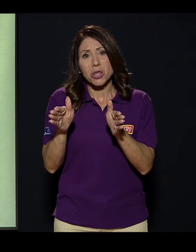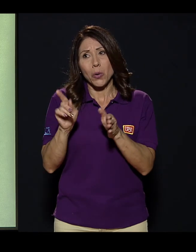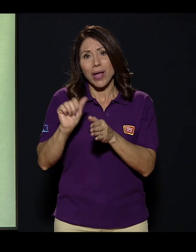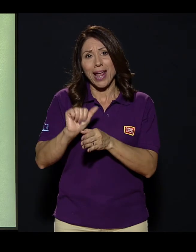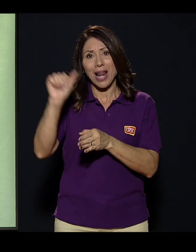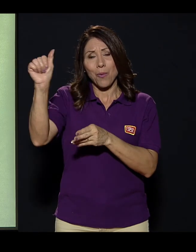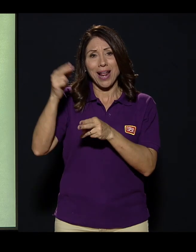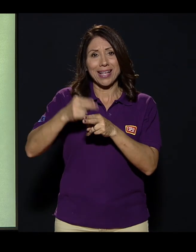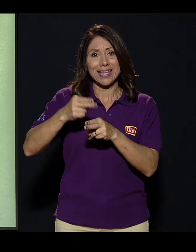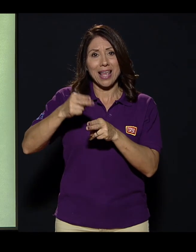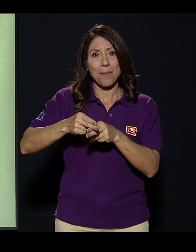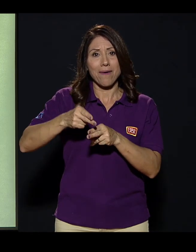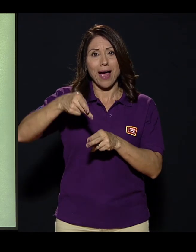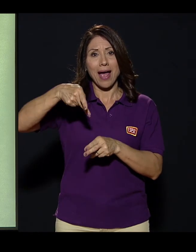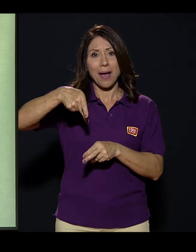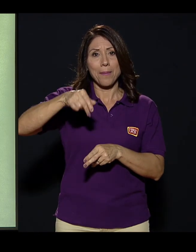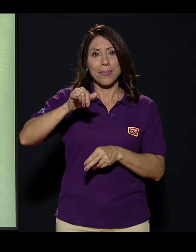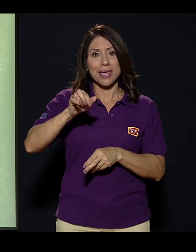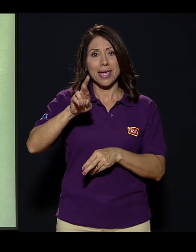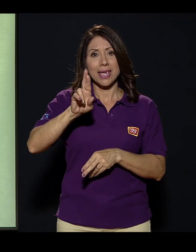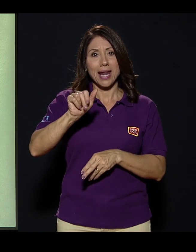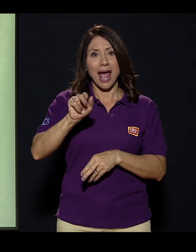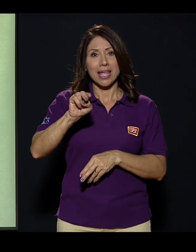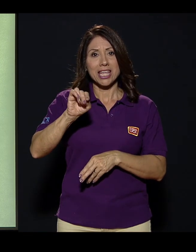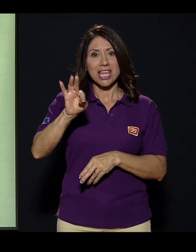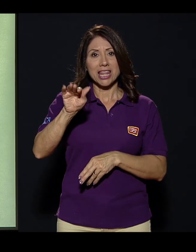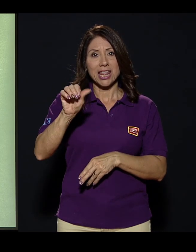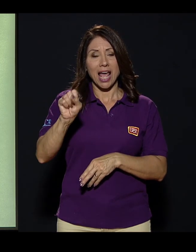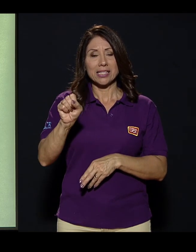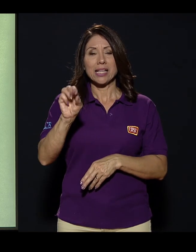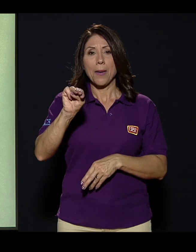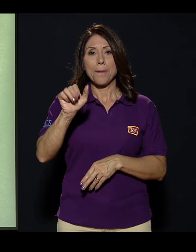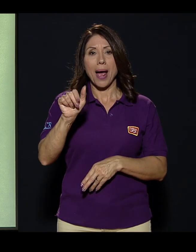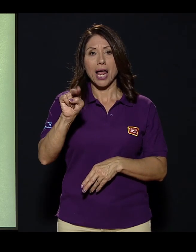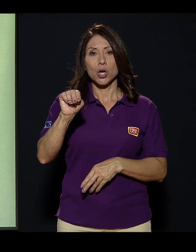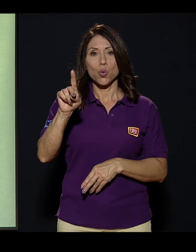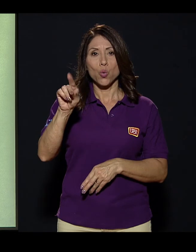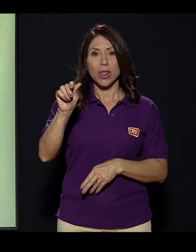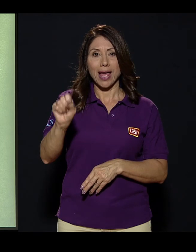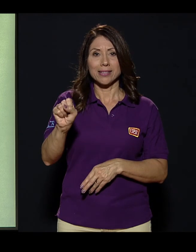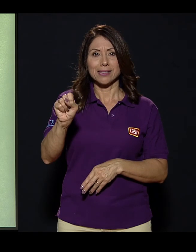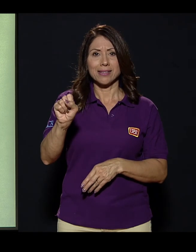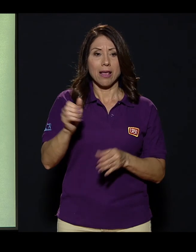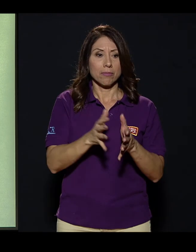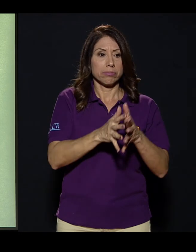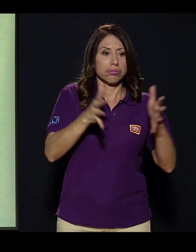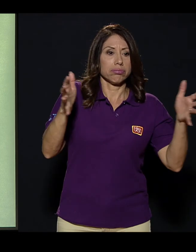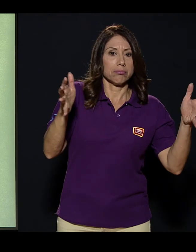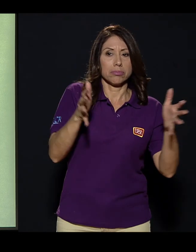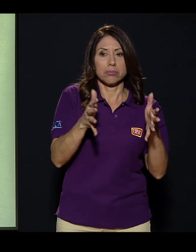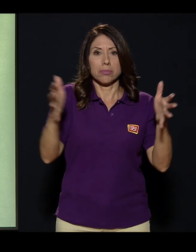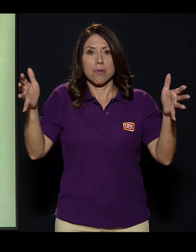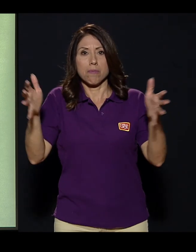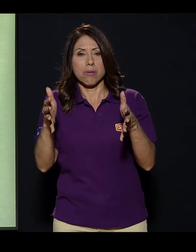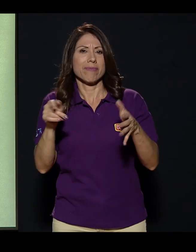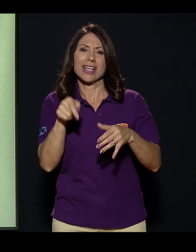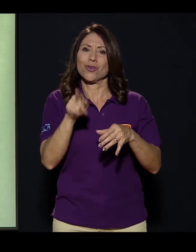lo importante, el concepto es básicamente el mismo, sea de un proyecto grande, mediano o pequeño.